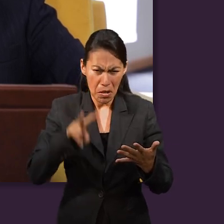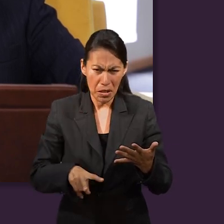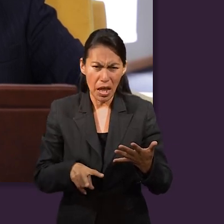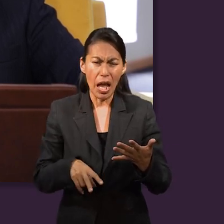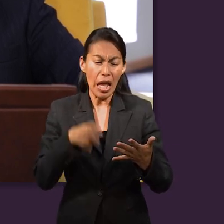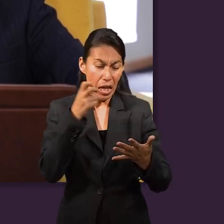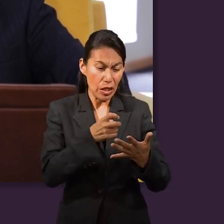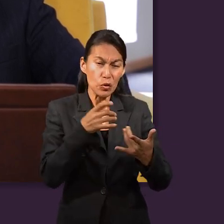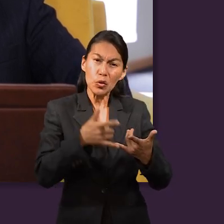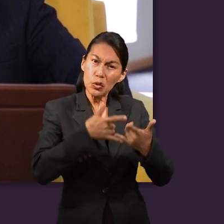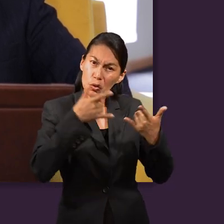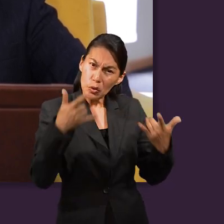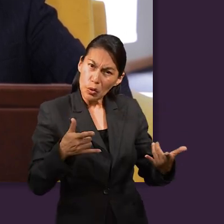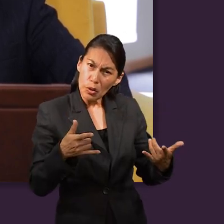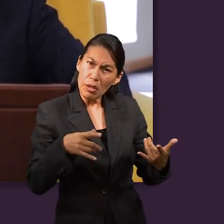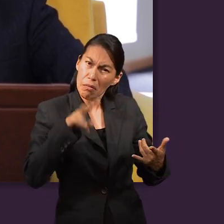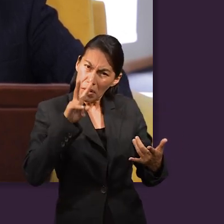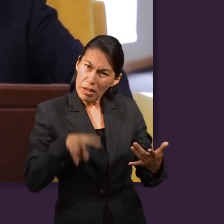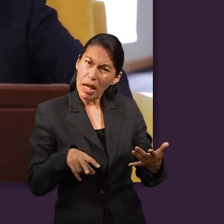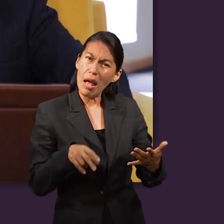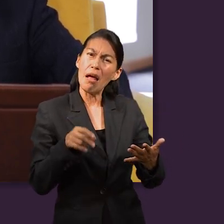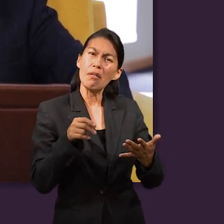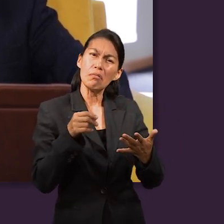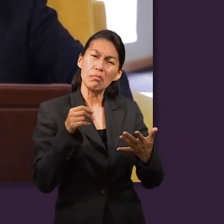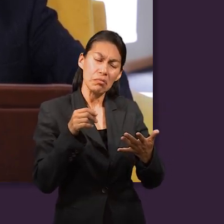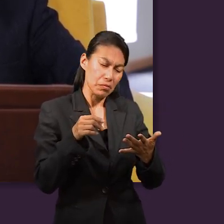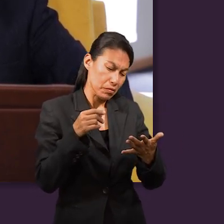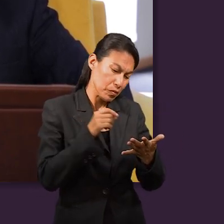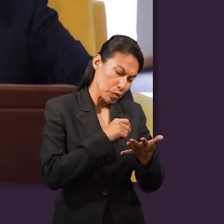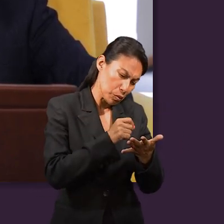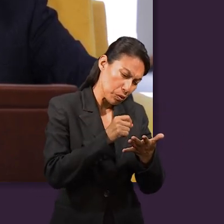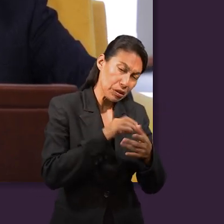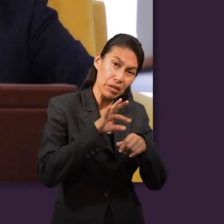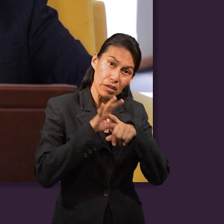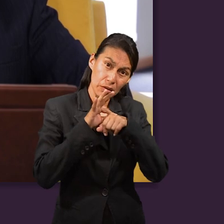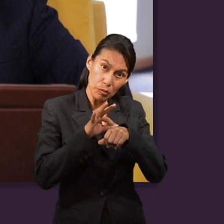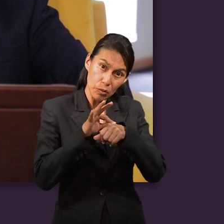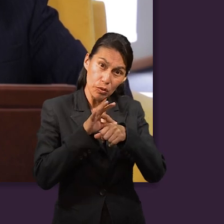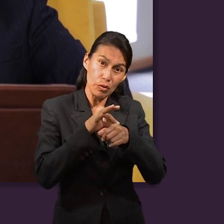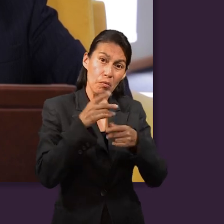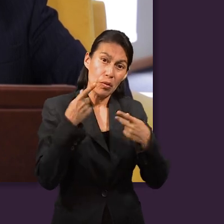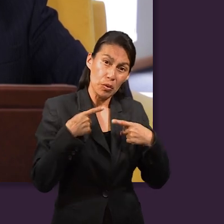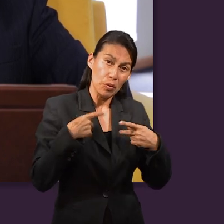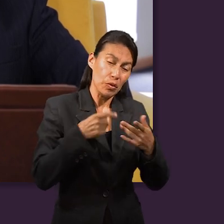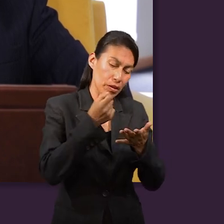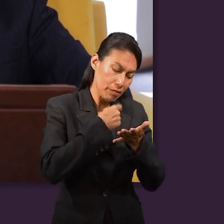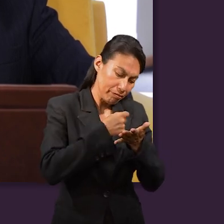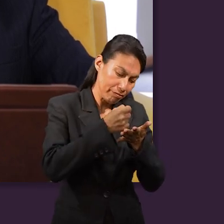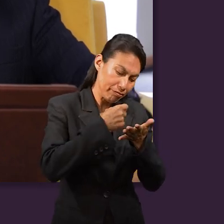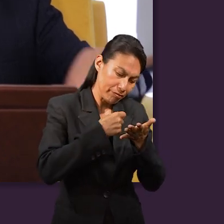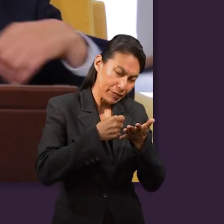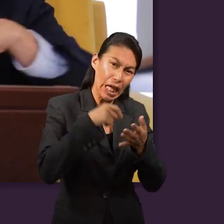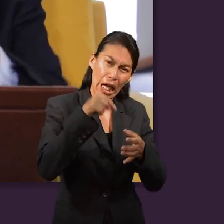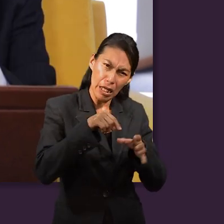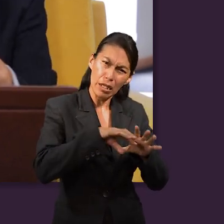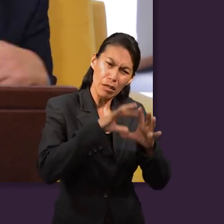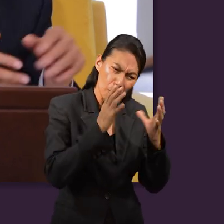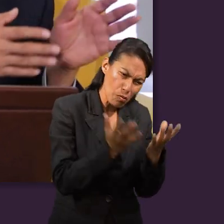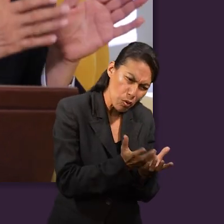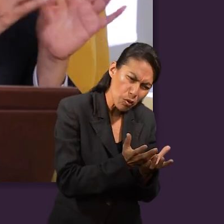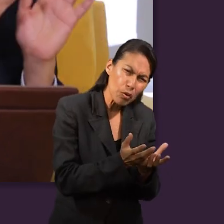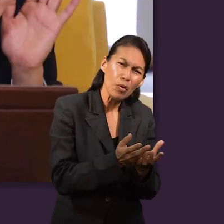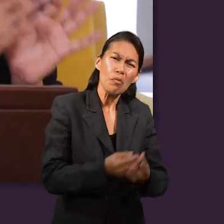fueron inventos de la gente simplemente son registros históricos y recuerda estos son registros históricos de